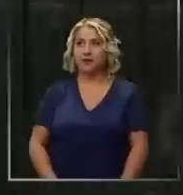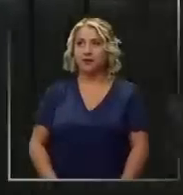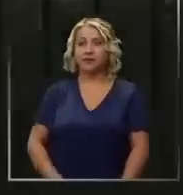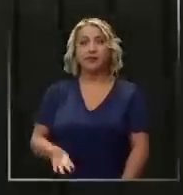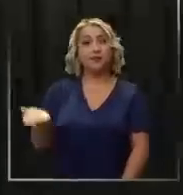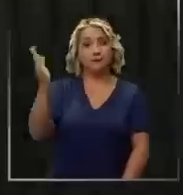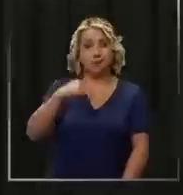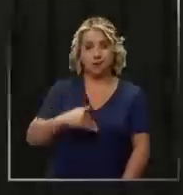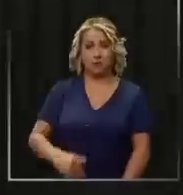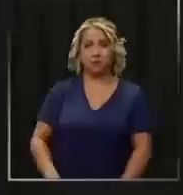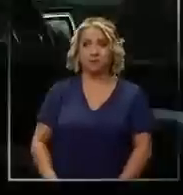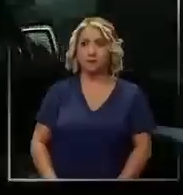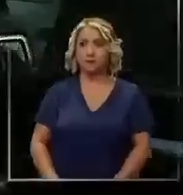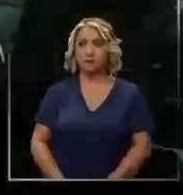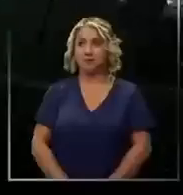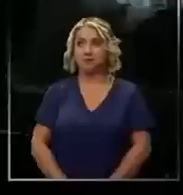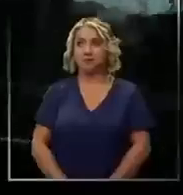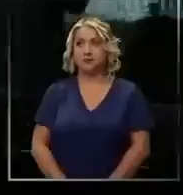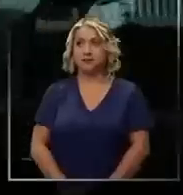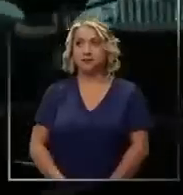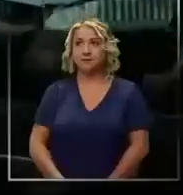Vamos.